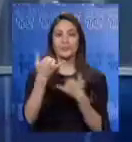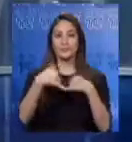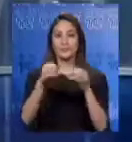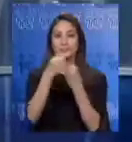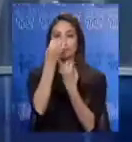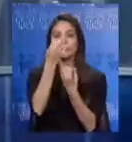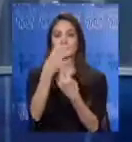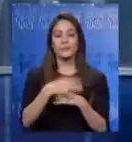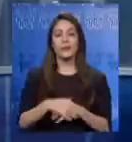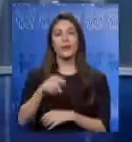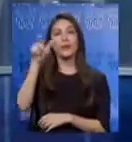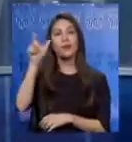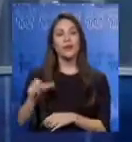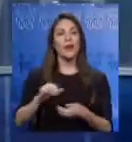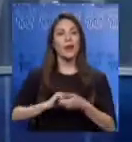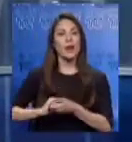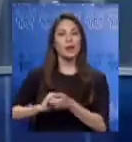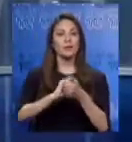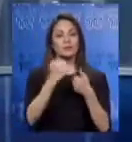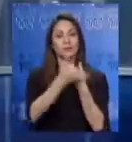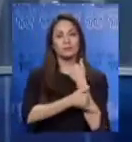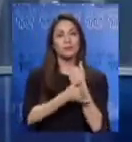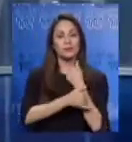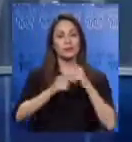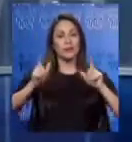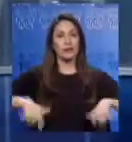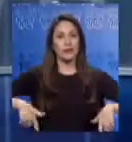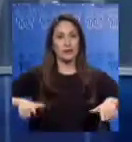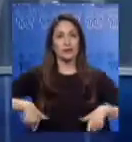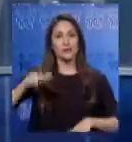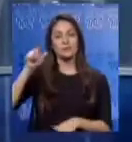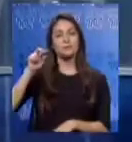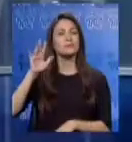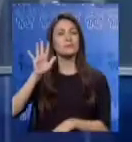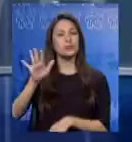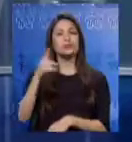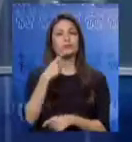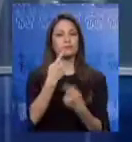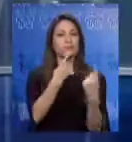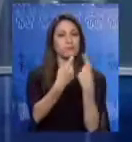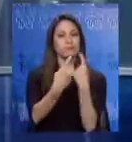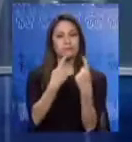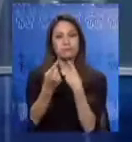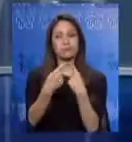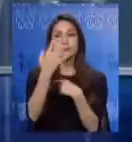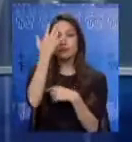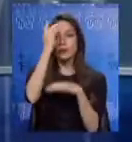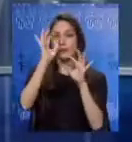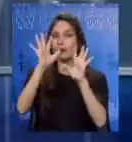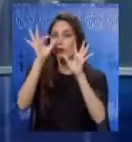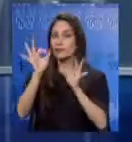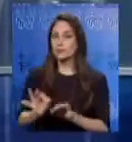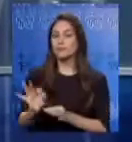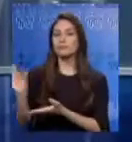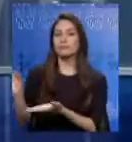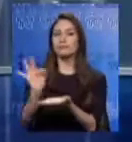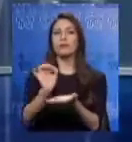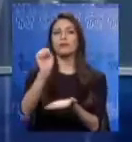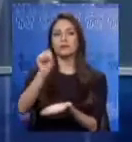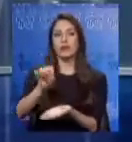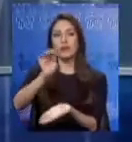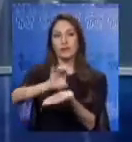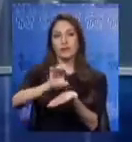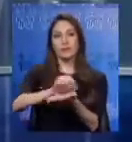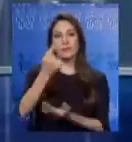El candidato presidencial por Alianza País, Lenín Moreno, concedió entrevistas a varios medios de comunicación luego que se hiciera oficial su postulación el fin de